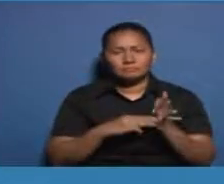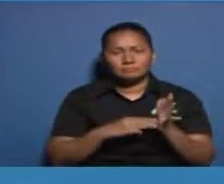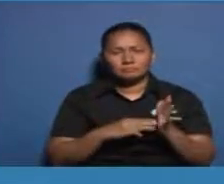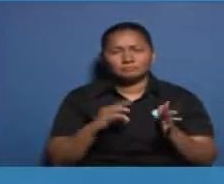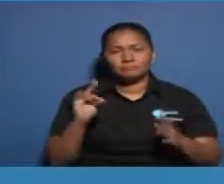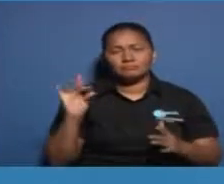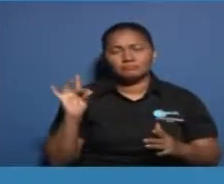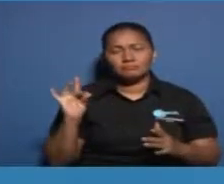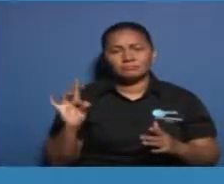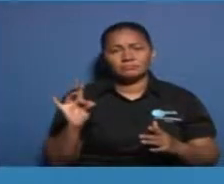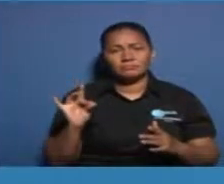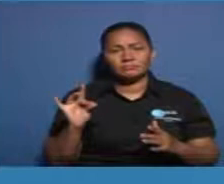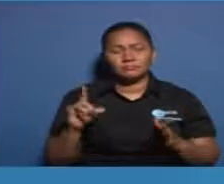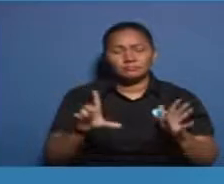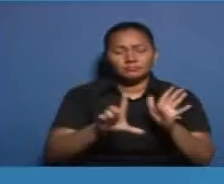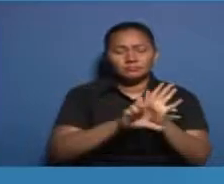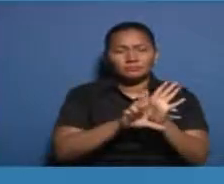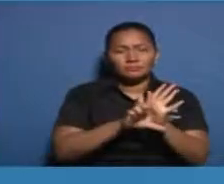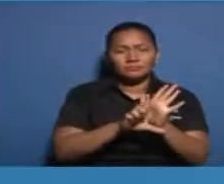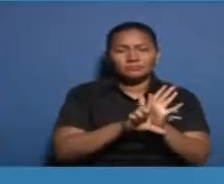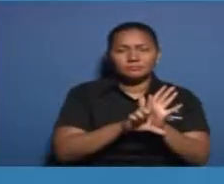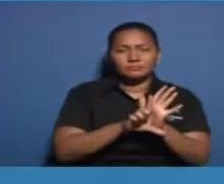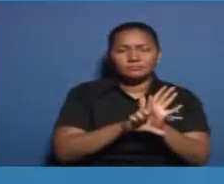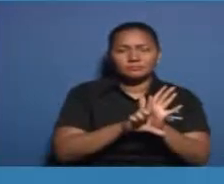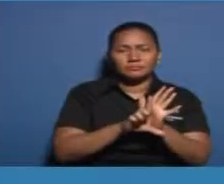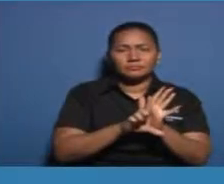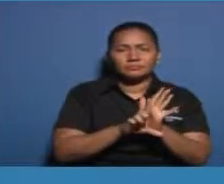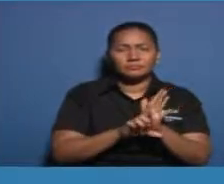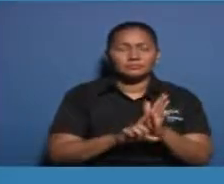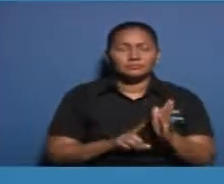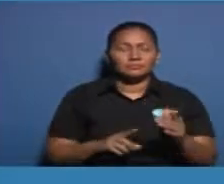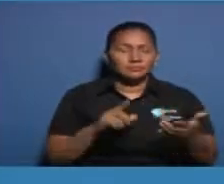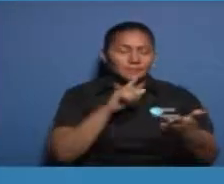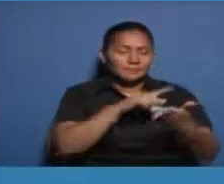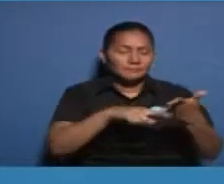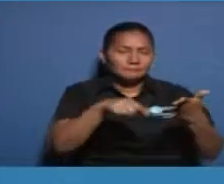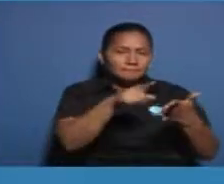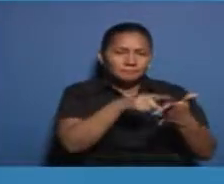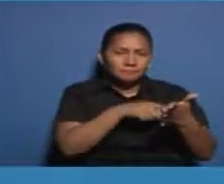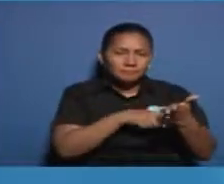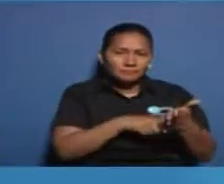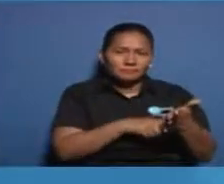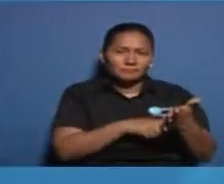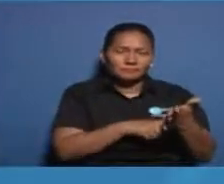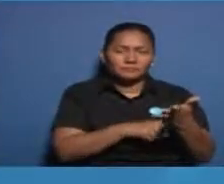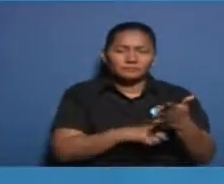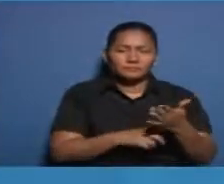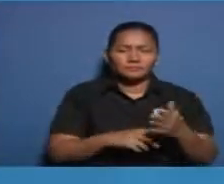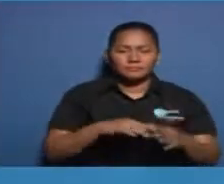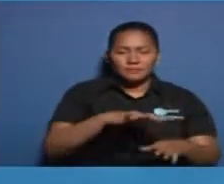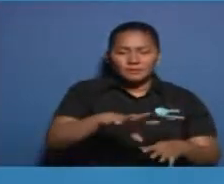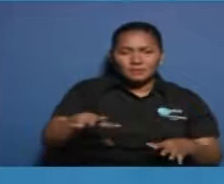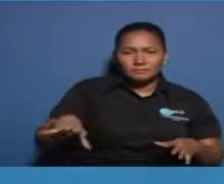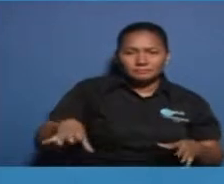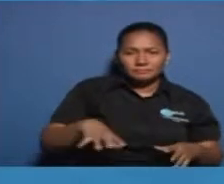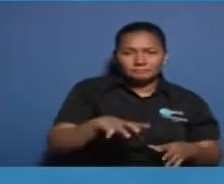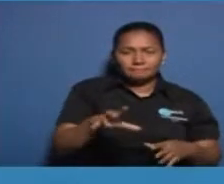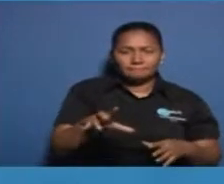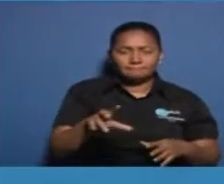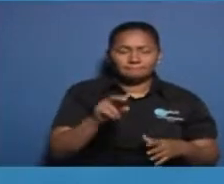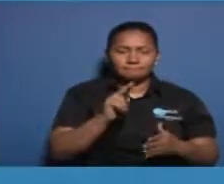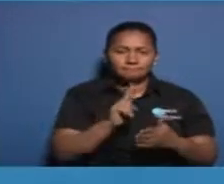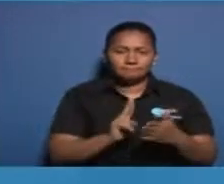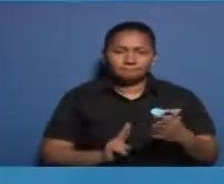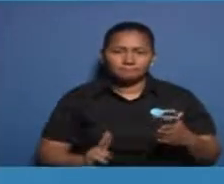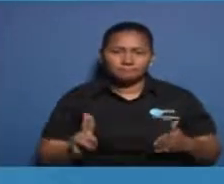y el e incluye el espacio universitario sí porque tenemos fenómenos de discriminación también muy claros a